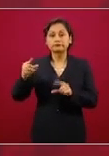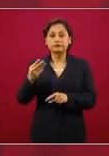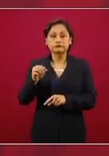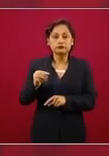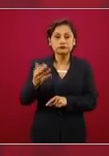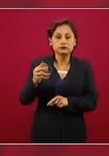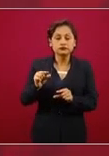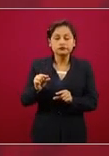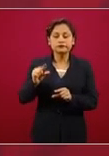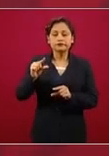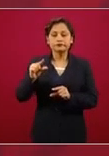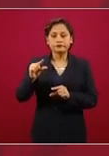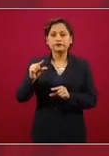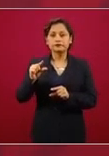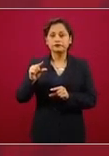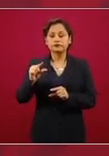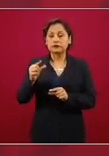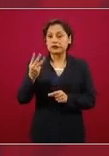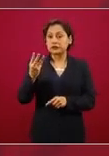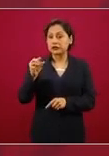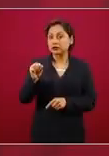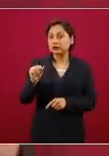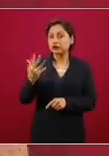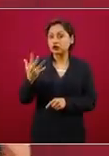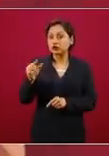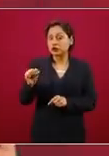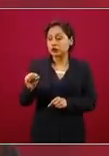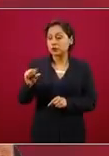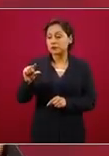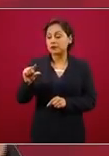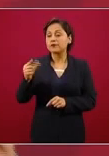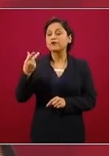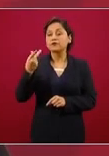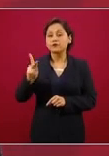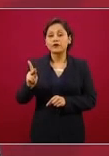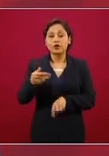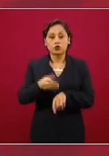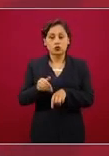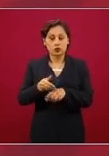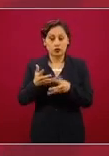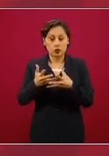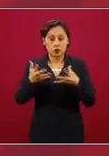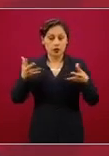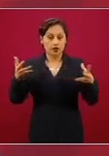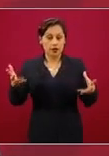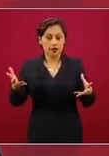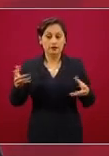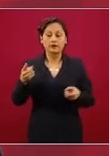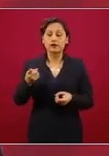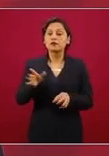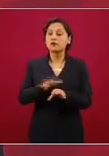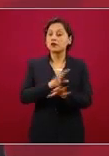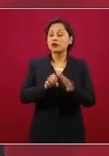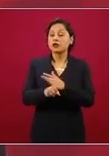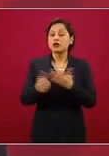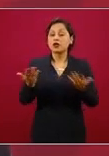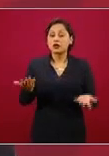momento, aunque obviamente es 3.5 de un número mucho mayor. En términos numéricos, representa desde